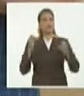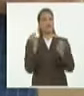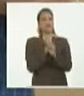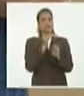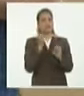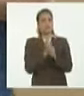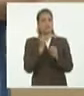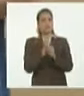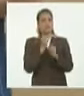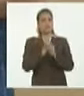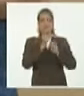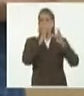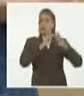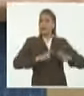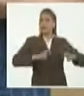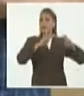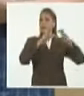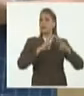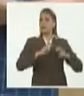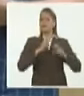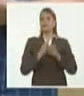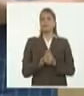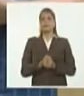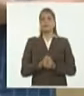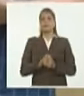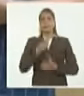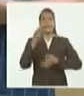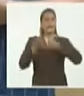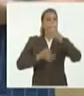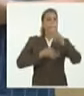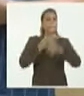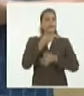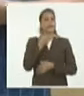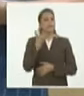que expresan muchas cosas, expresan los cuidados de Eric,